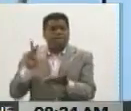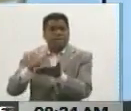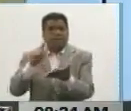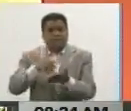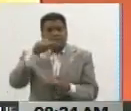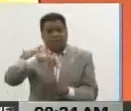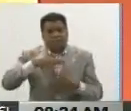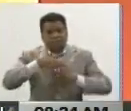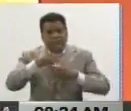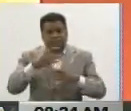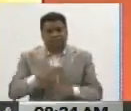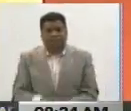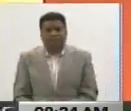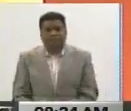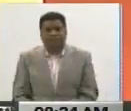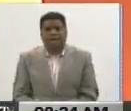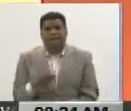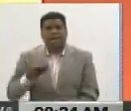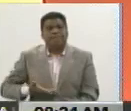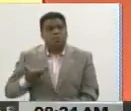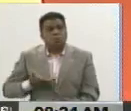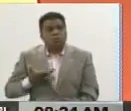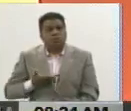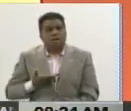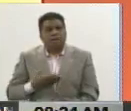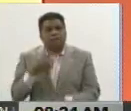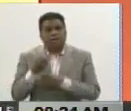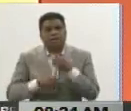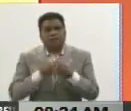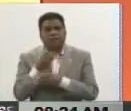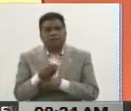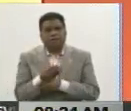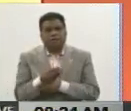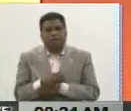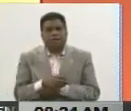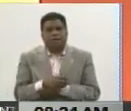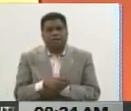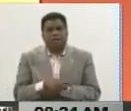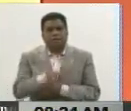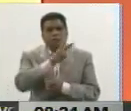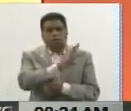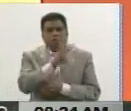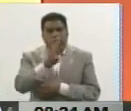esta iniciativa? Sí, importante, bueno, mantener el registro a través de nuestra página web